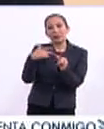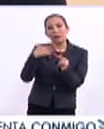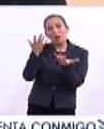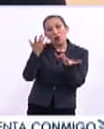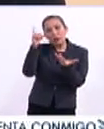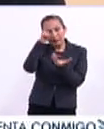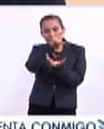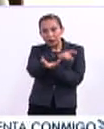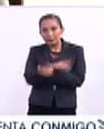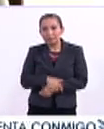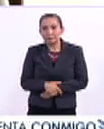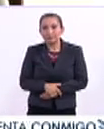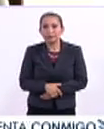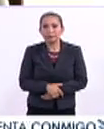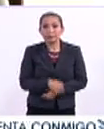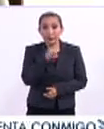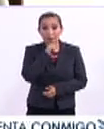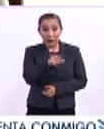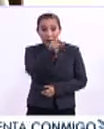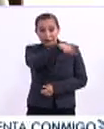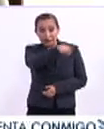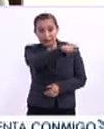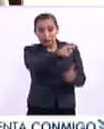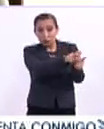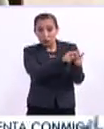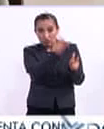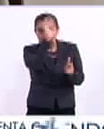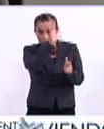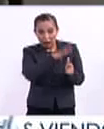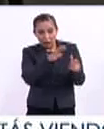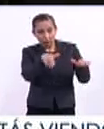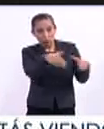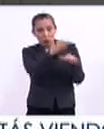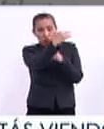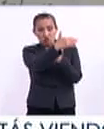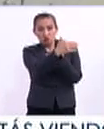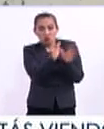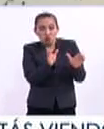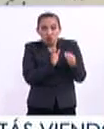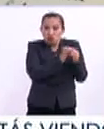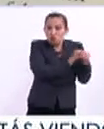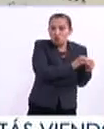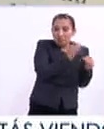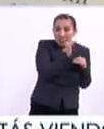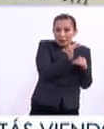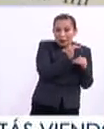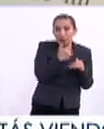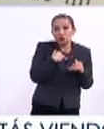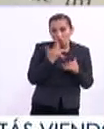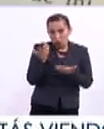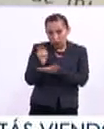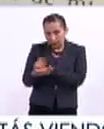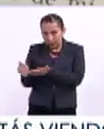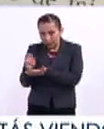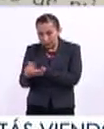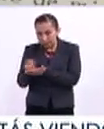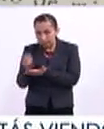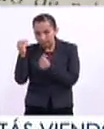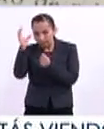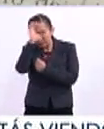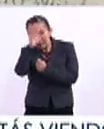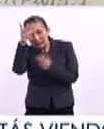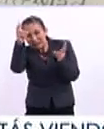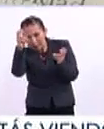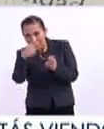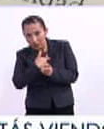es complicada. Y también la academia supongo que tiene espacios ya muy cerrados, ¿no? Yo, por ejemplo, que escribo mucho sobre ciencia,